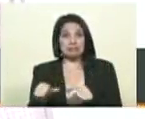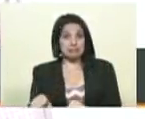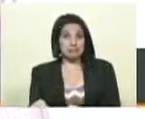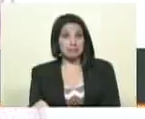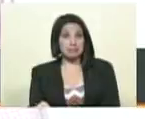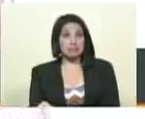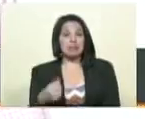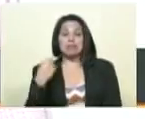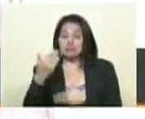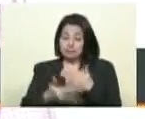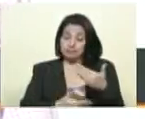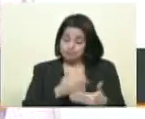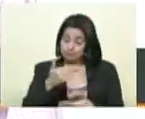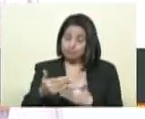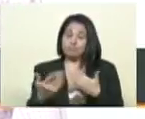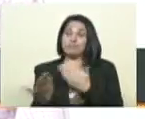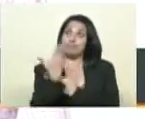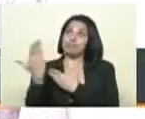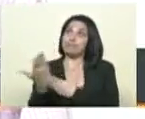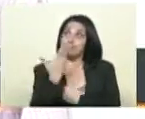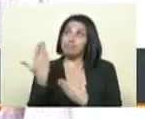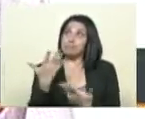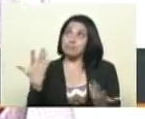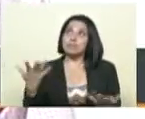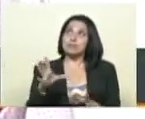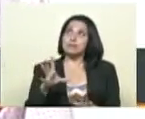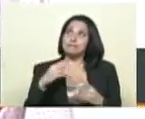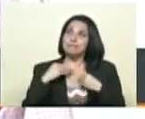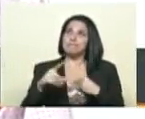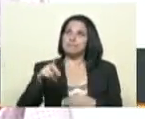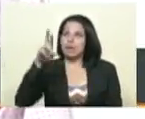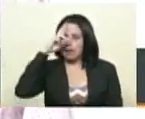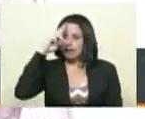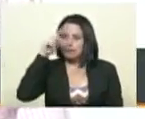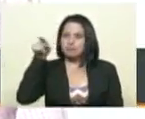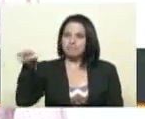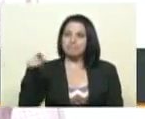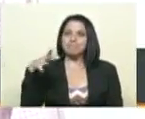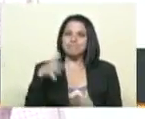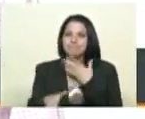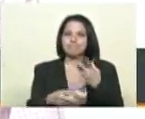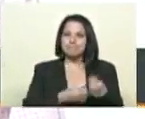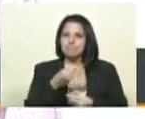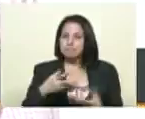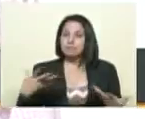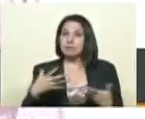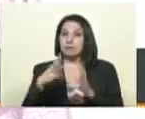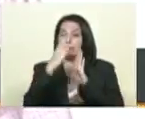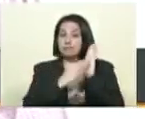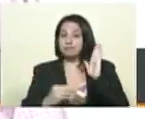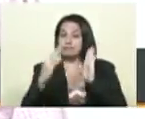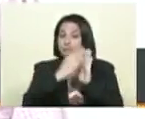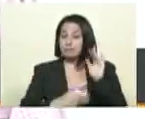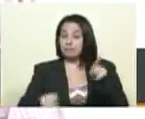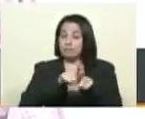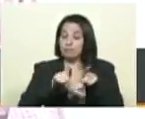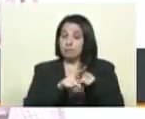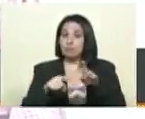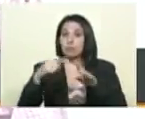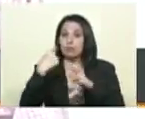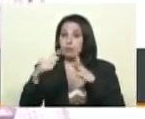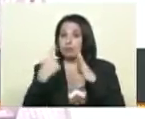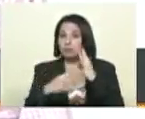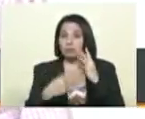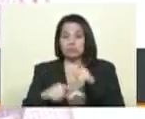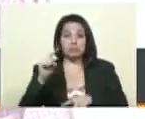es parte de las lecciones que nosotros tenemos que tomar de esa revolución y otras a lo largo de